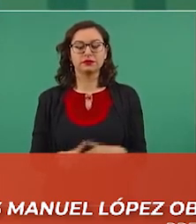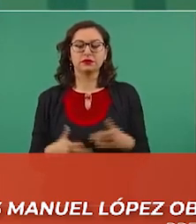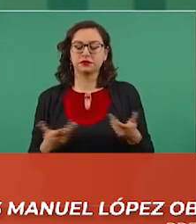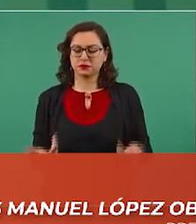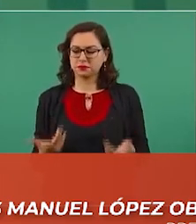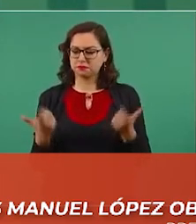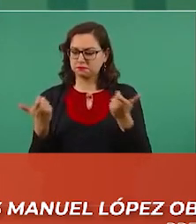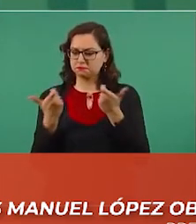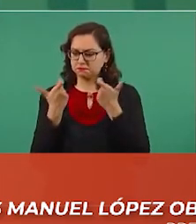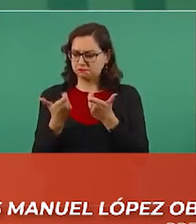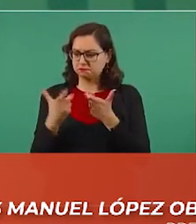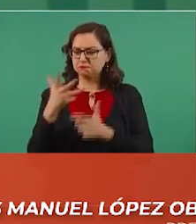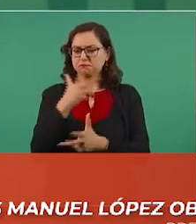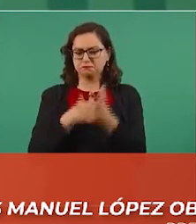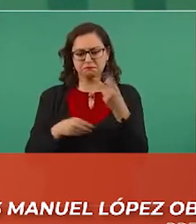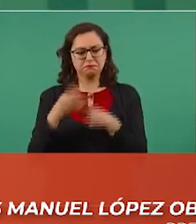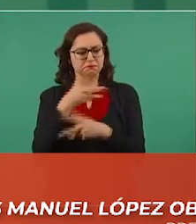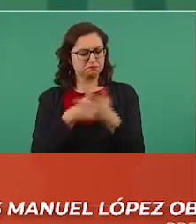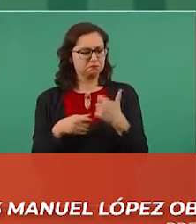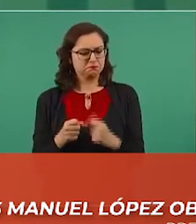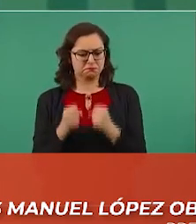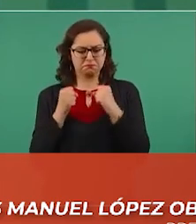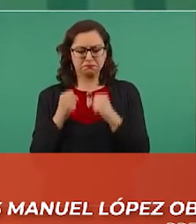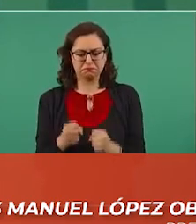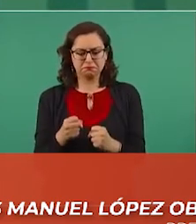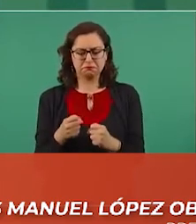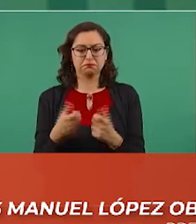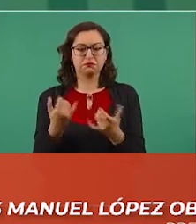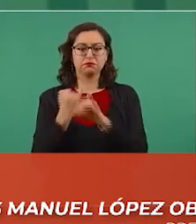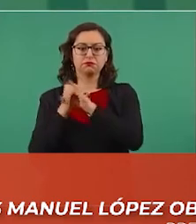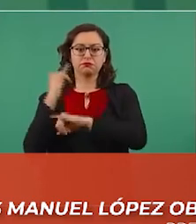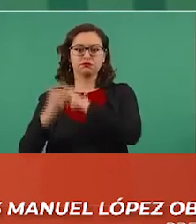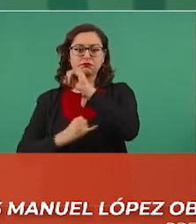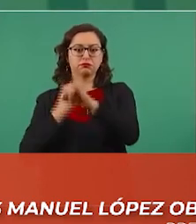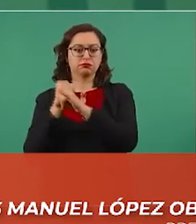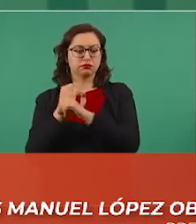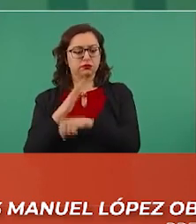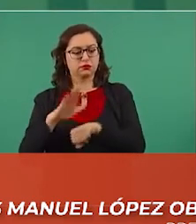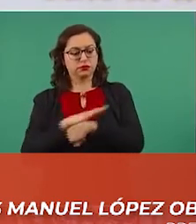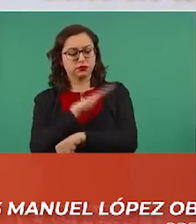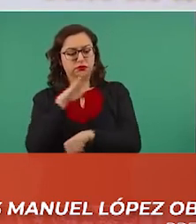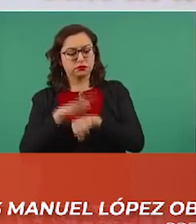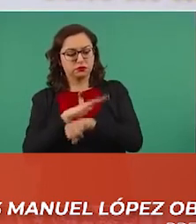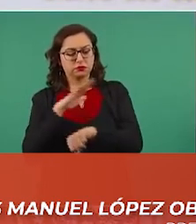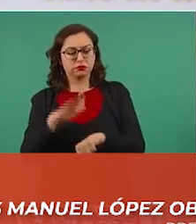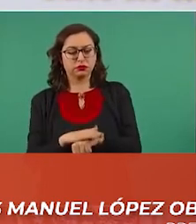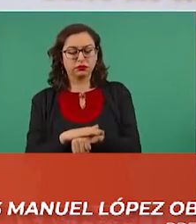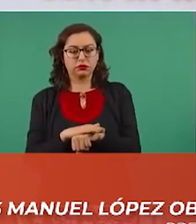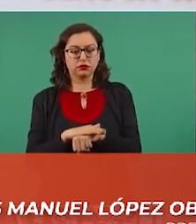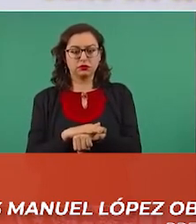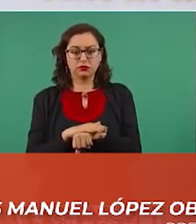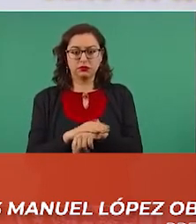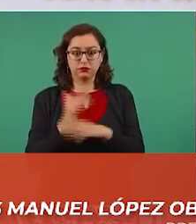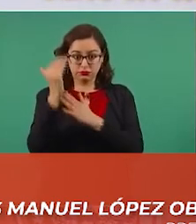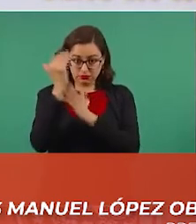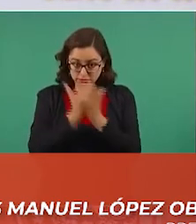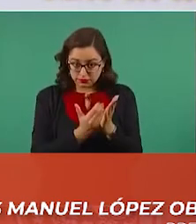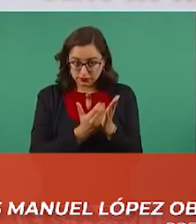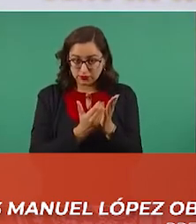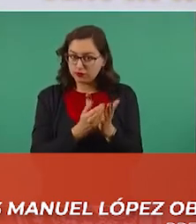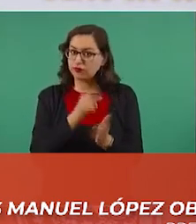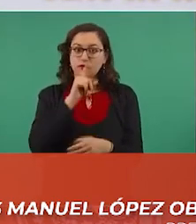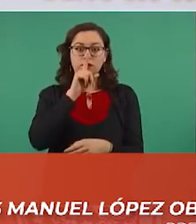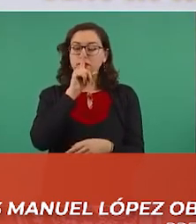sólida la economía. Las calificadoras no nos bajaron